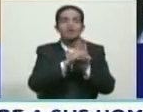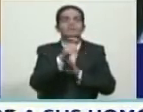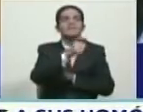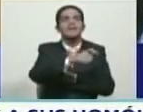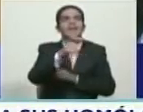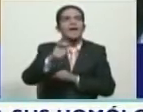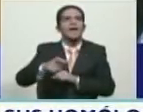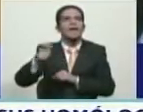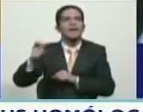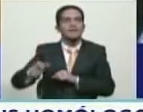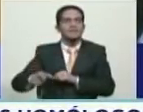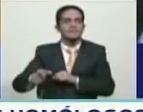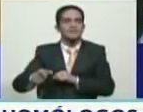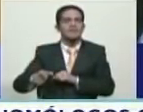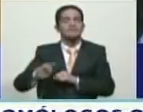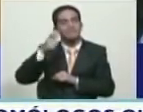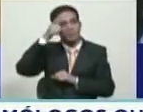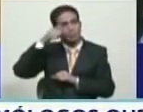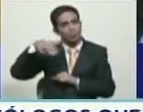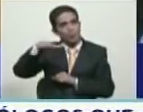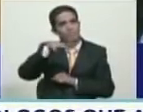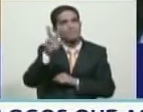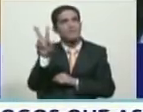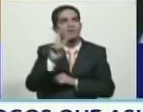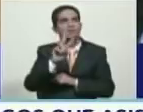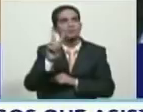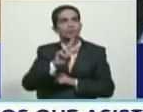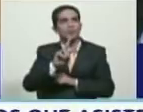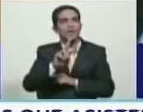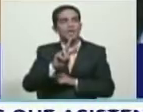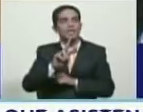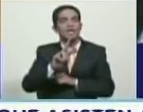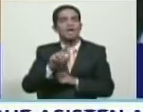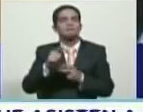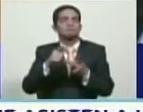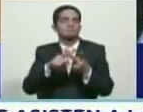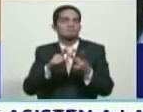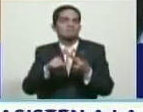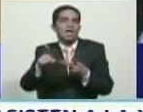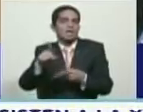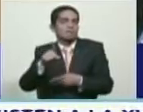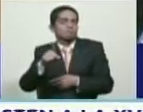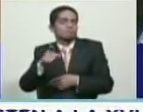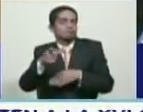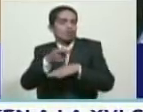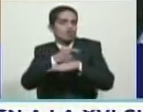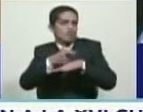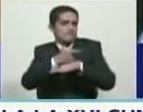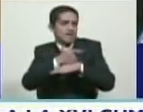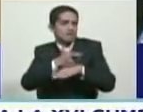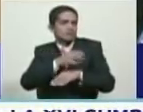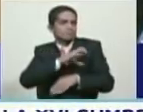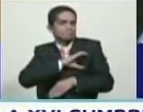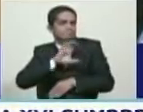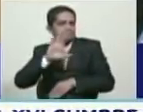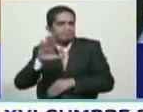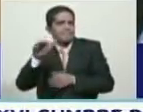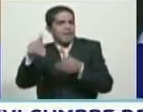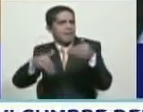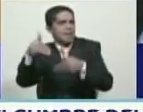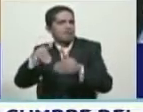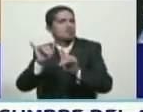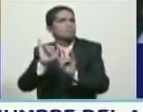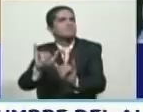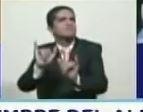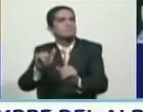los derechos del pueblo de Venezuela a tener un gobierno elegido por ellos